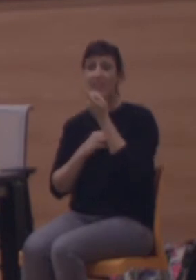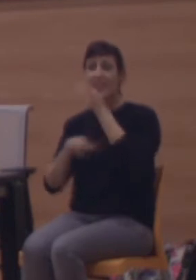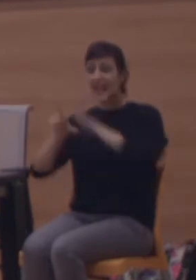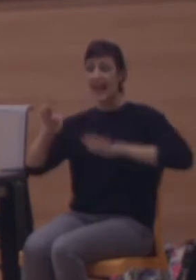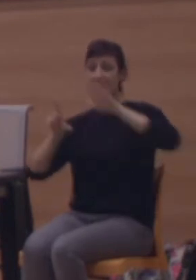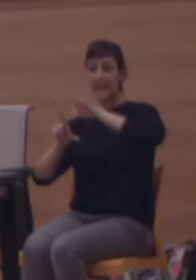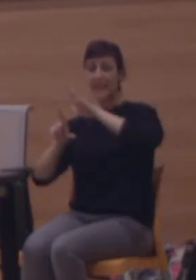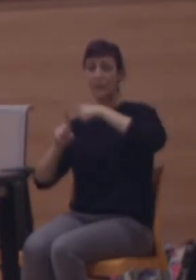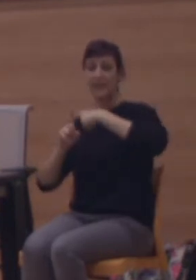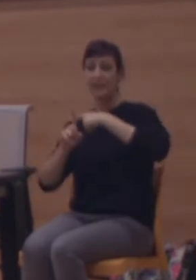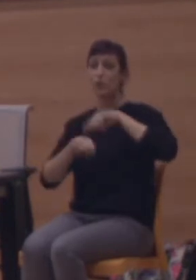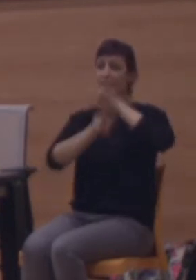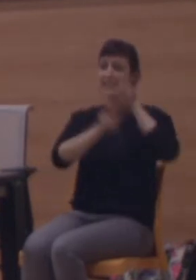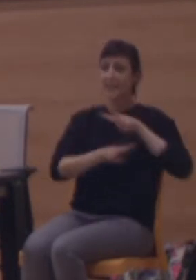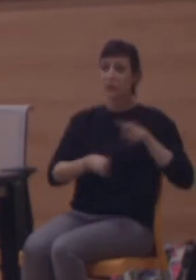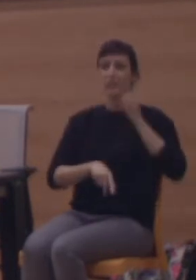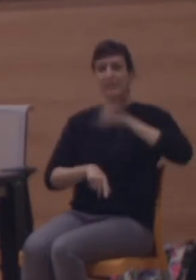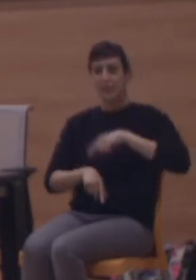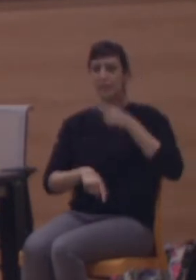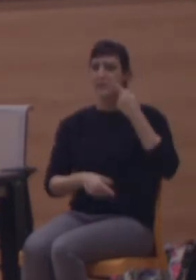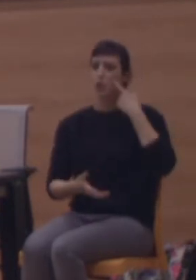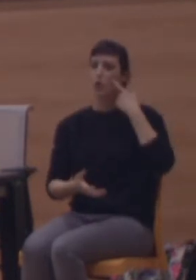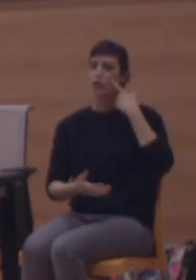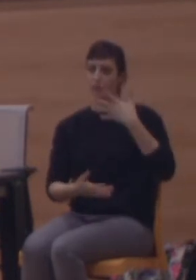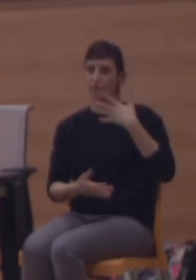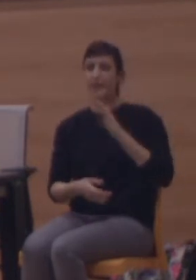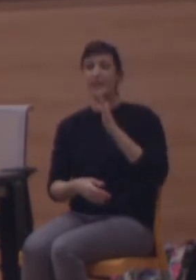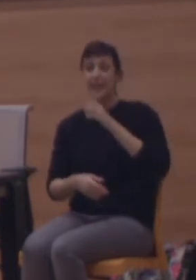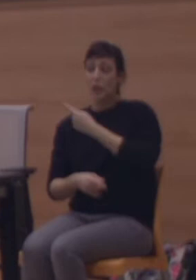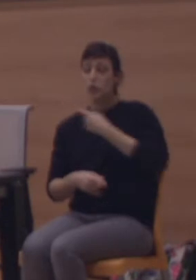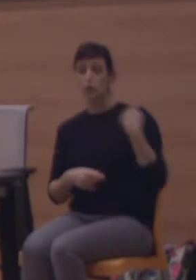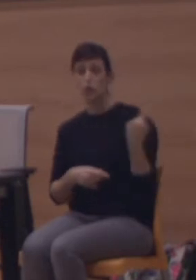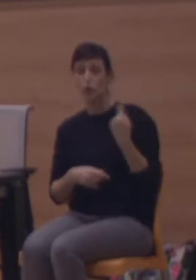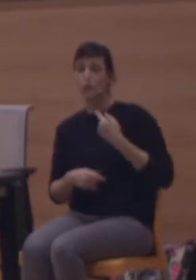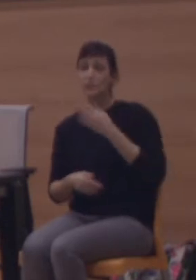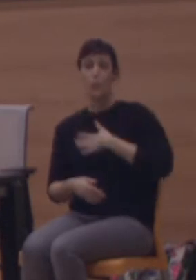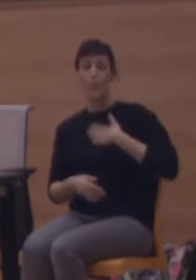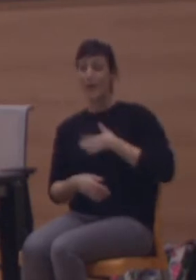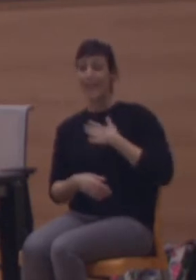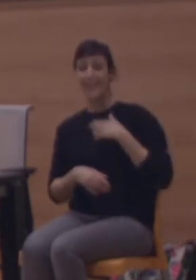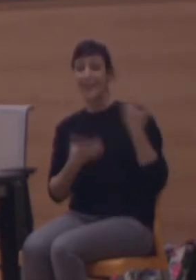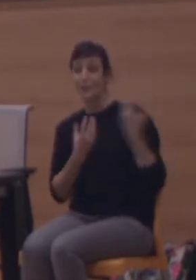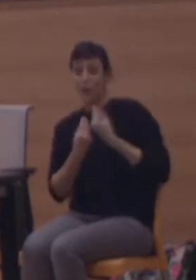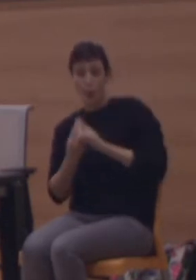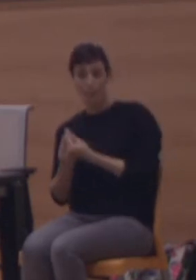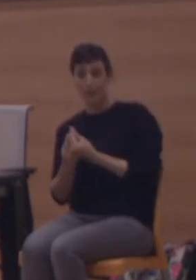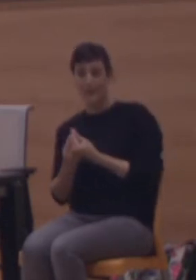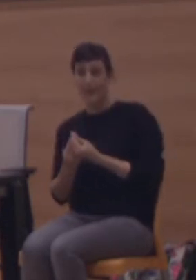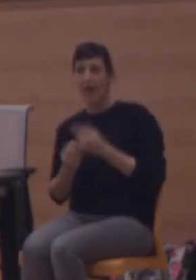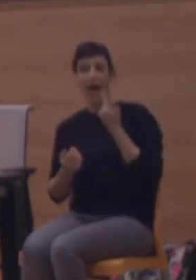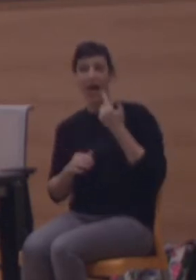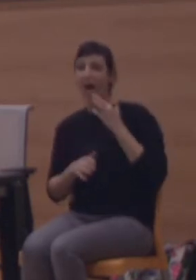e internacional, a nivel asistencial, docente e investigador, que son unos cracks en la materia y que es un placer que nos estén acompañando, sin ánimo de lucro, por